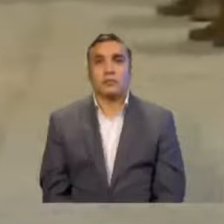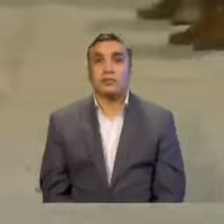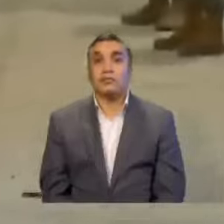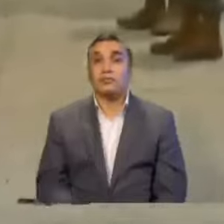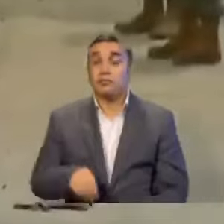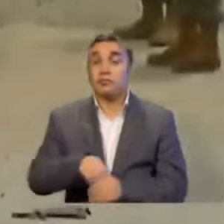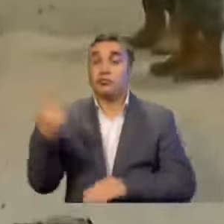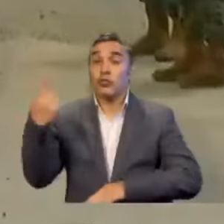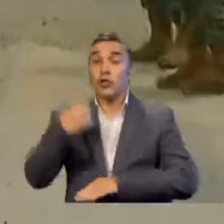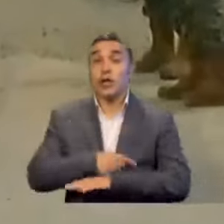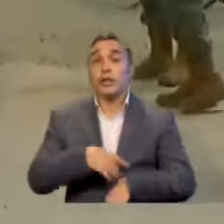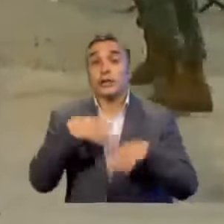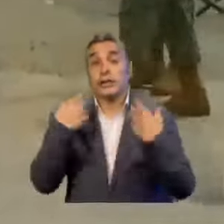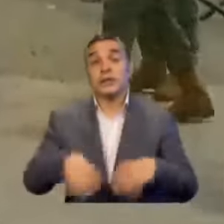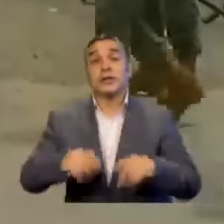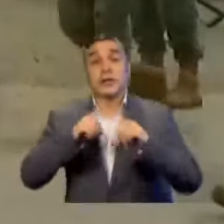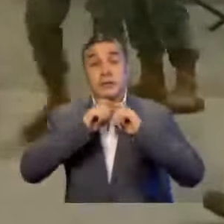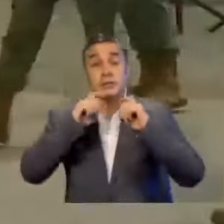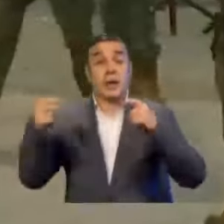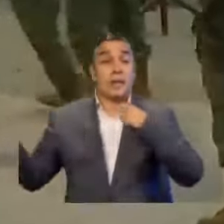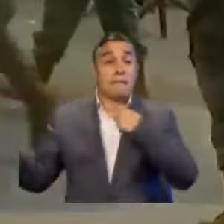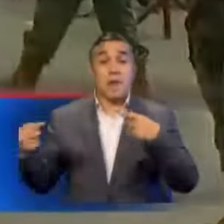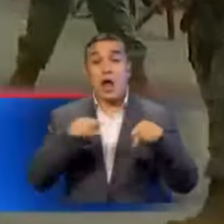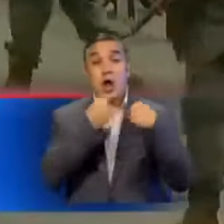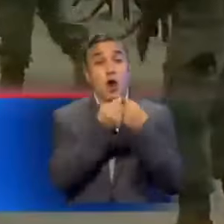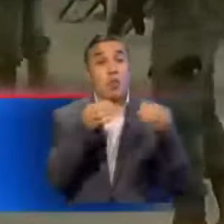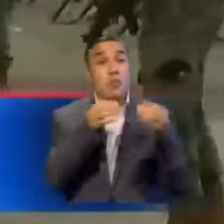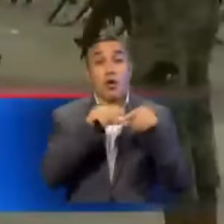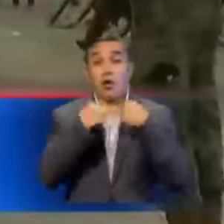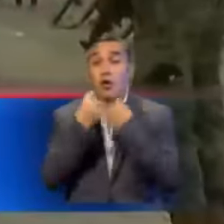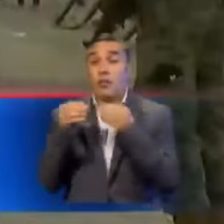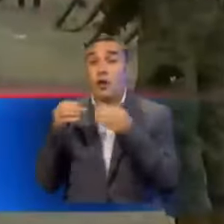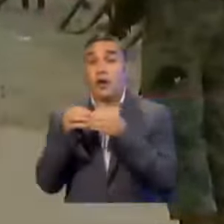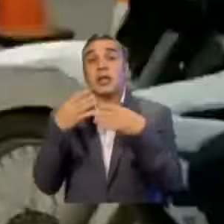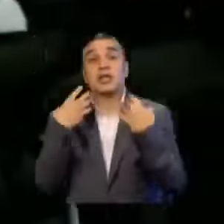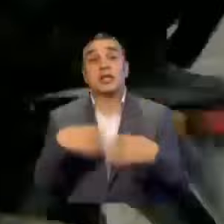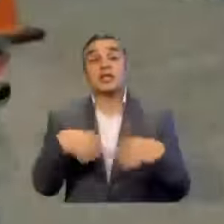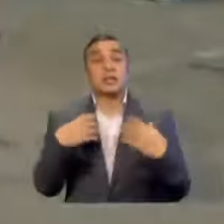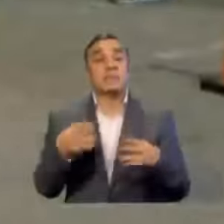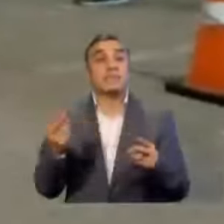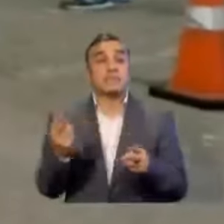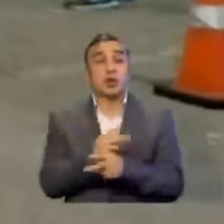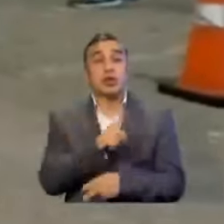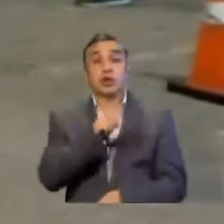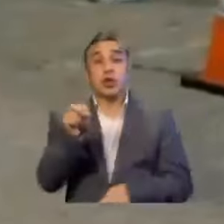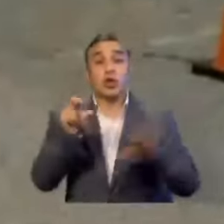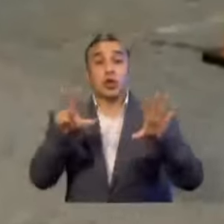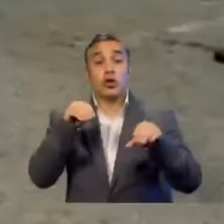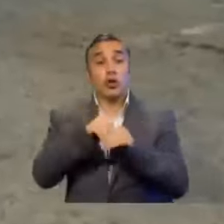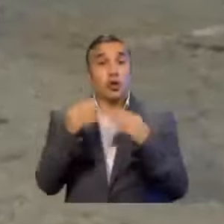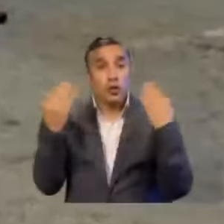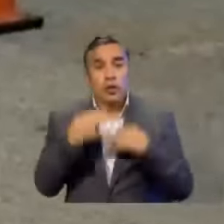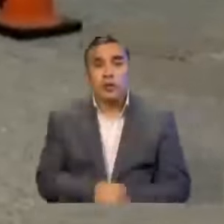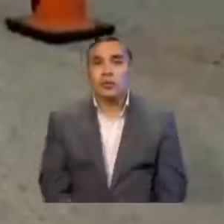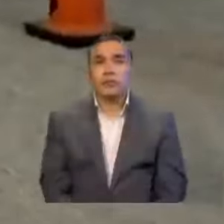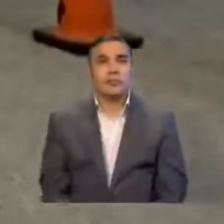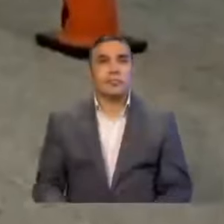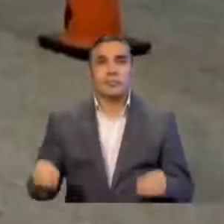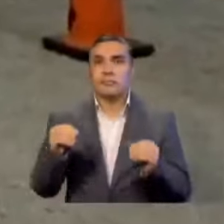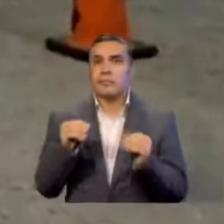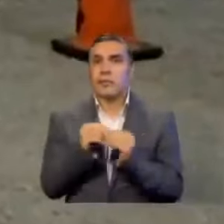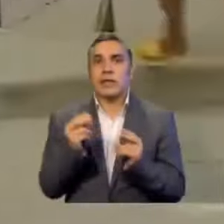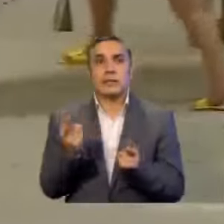Este ha sido uno de los amotinamientos y enfrentamientos entre bandas recluidas en el Centro de Privación de Libertad, Zonal 8 de Guayaquil, más extenso